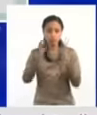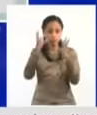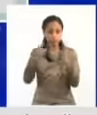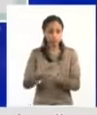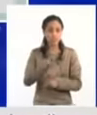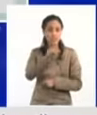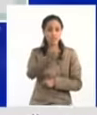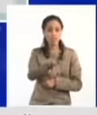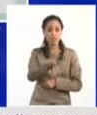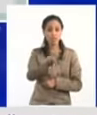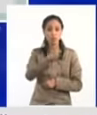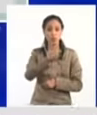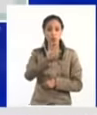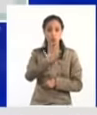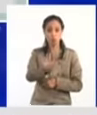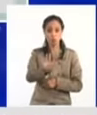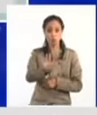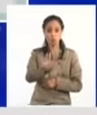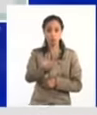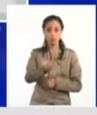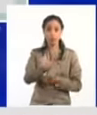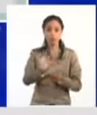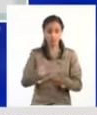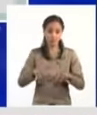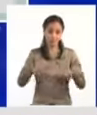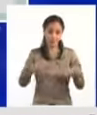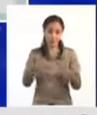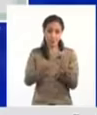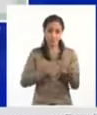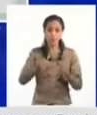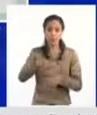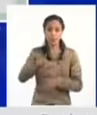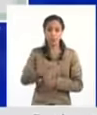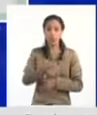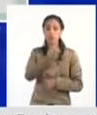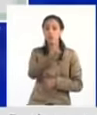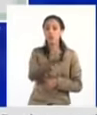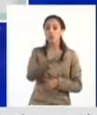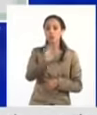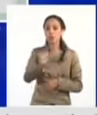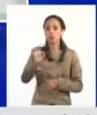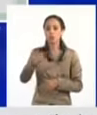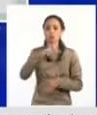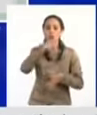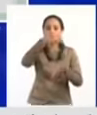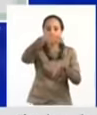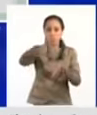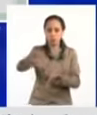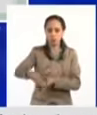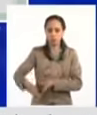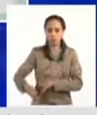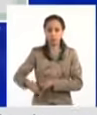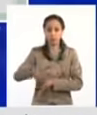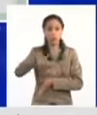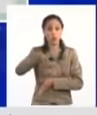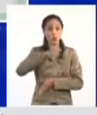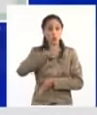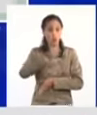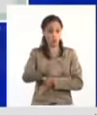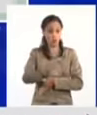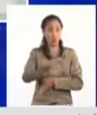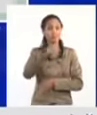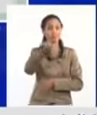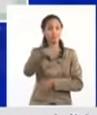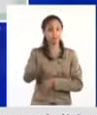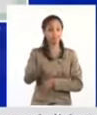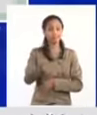140 en el mes de julio de 188 fallecidos. Estamos hablando de que